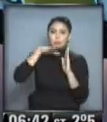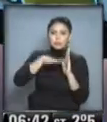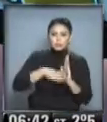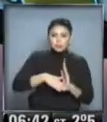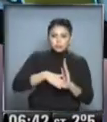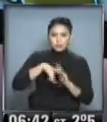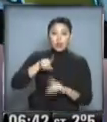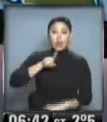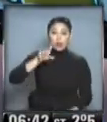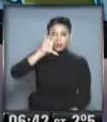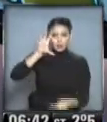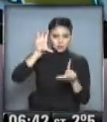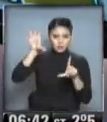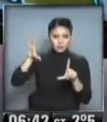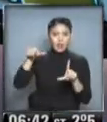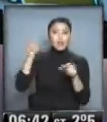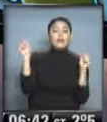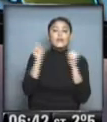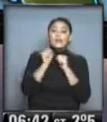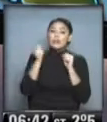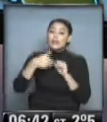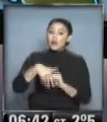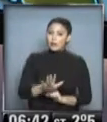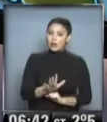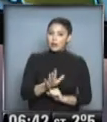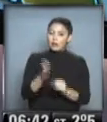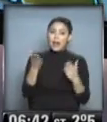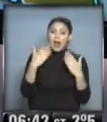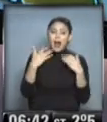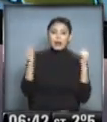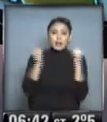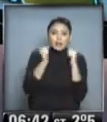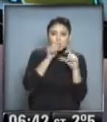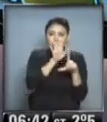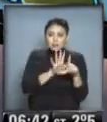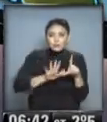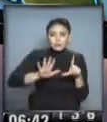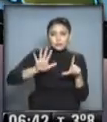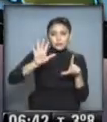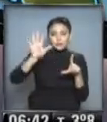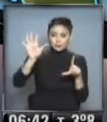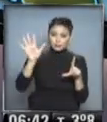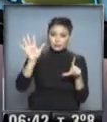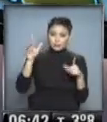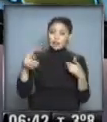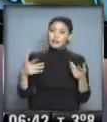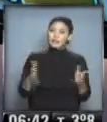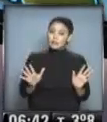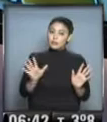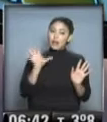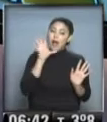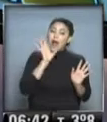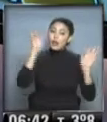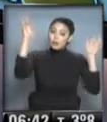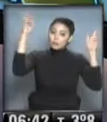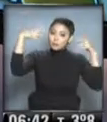también en el norte. Va a ser frío y con la entrada de aire más frío y la probabilidad de poquita, pero alguna